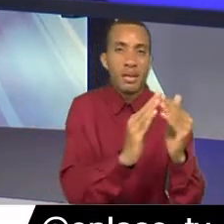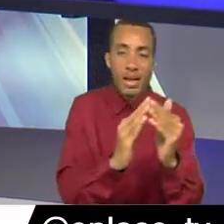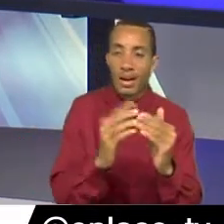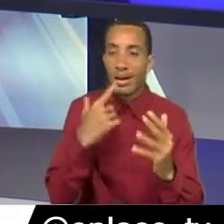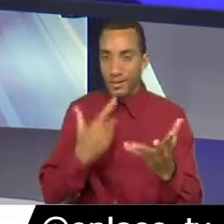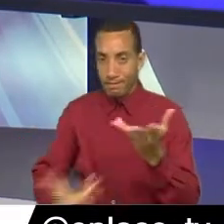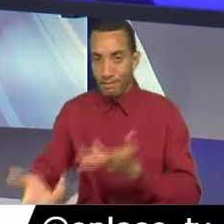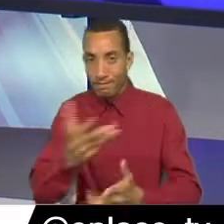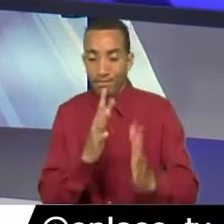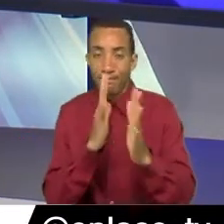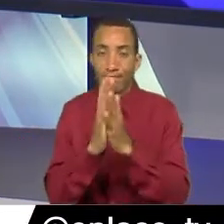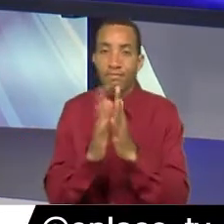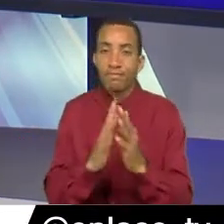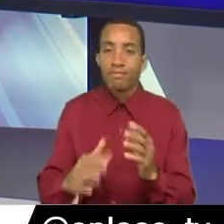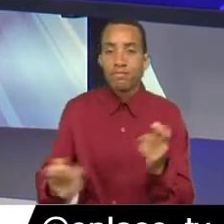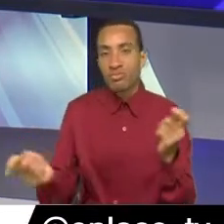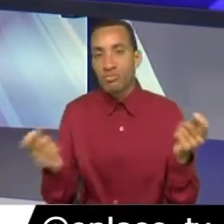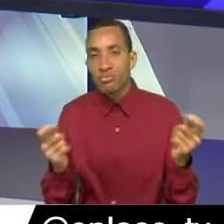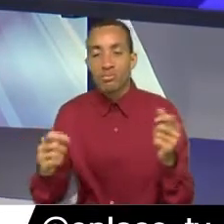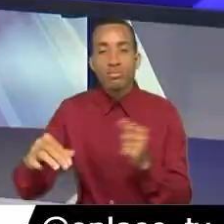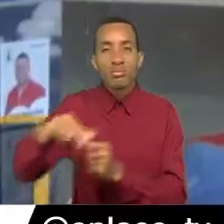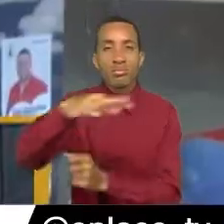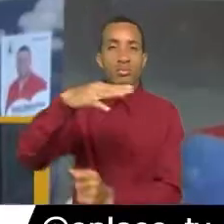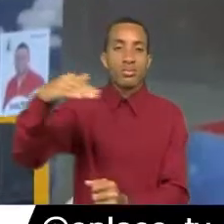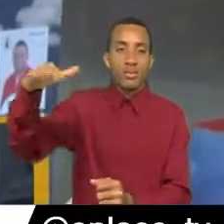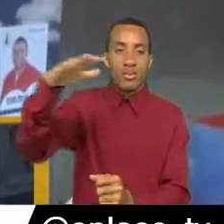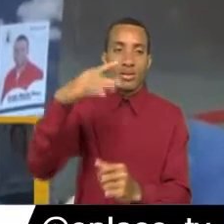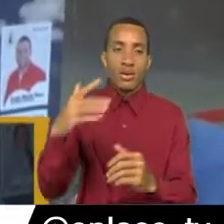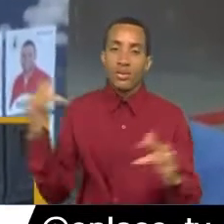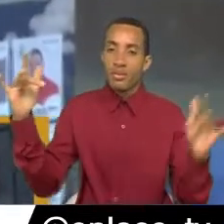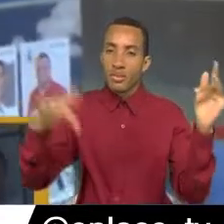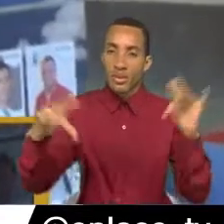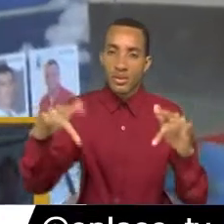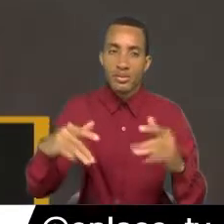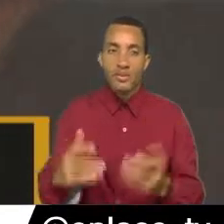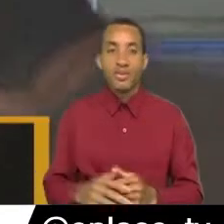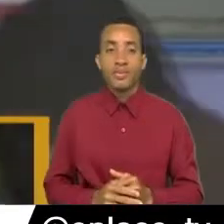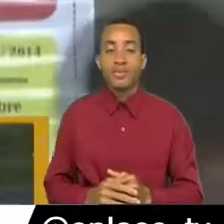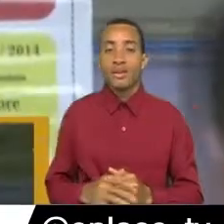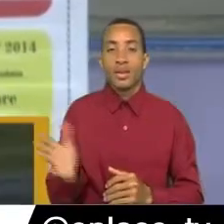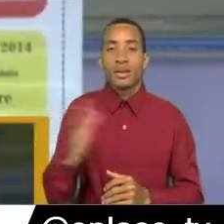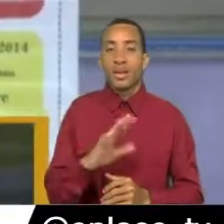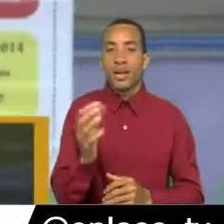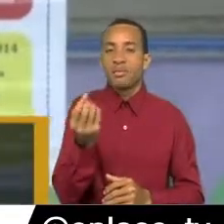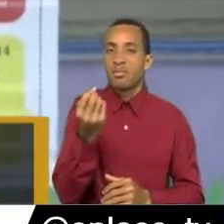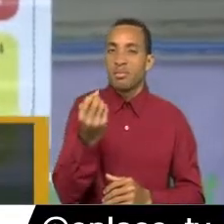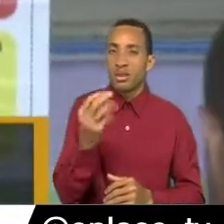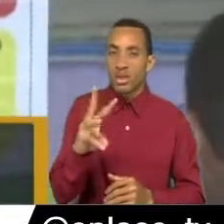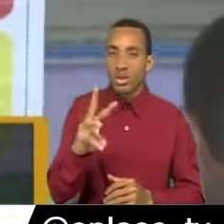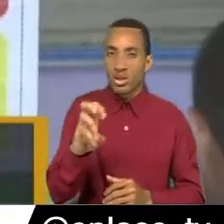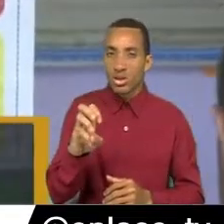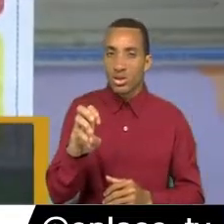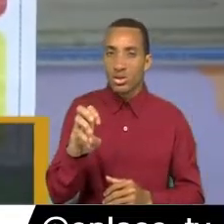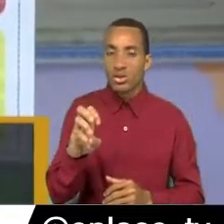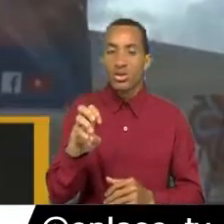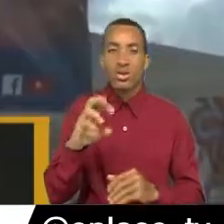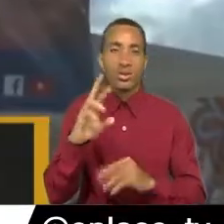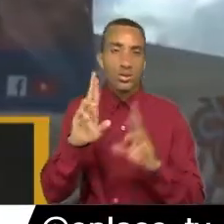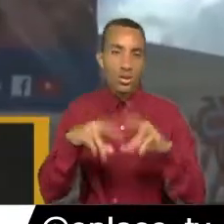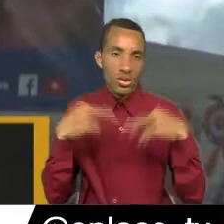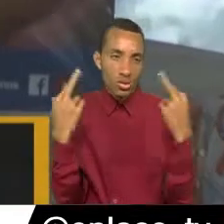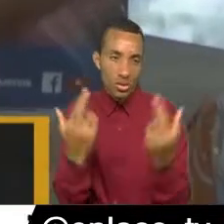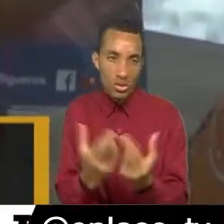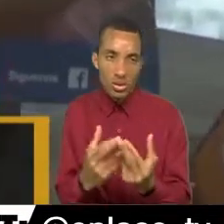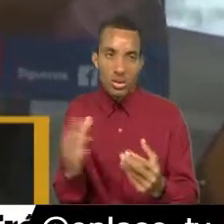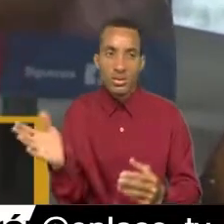ambiental con un enfoque participativo. Ya se han realizado 18 reuniones con la participación aproximada de 400 habitantes